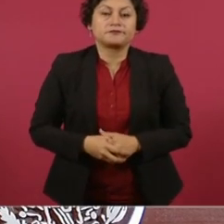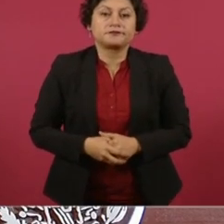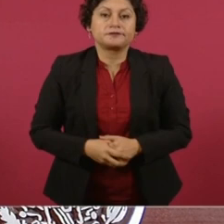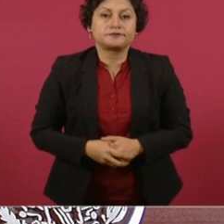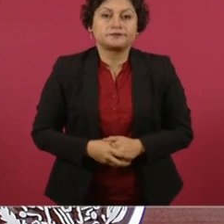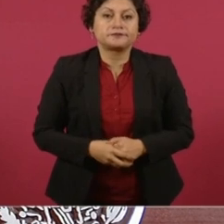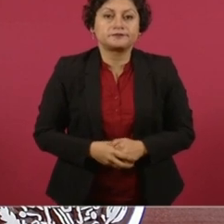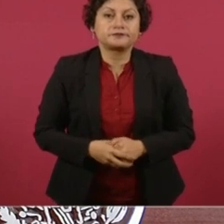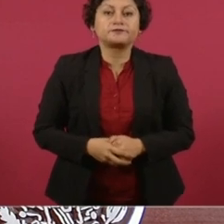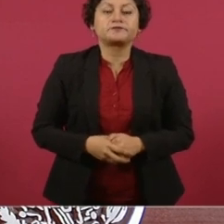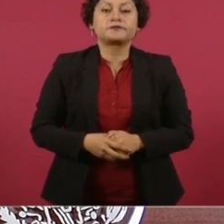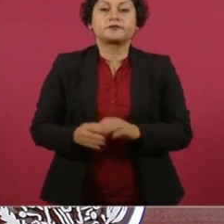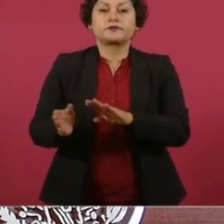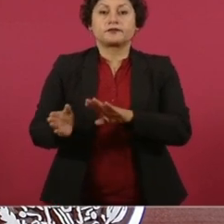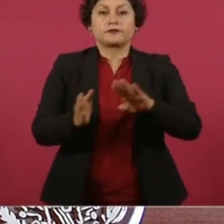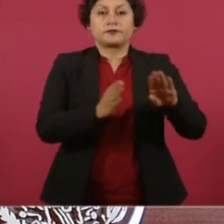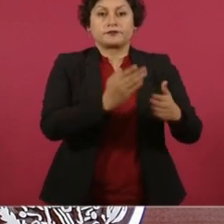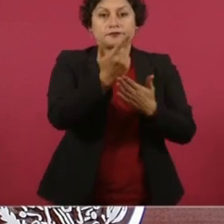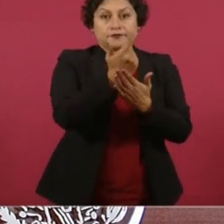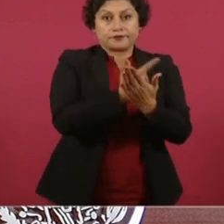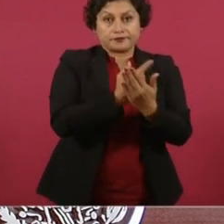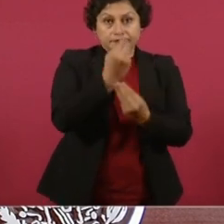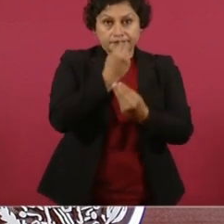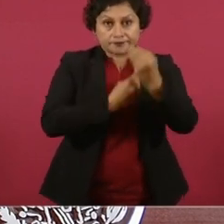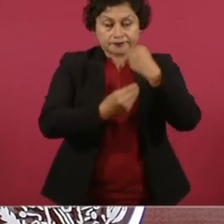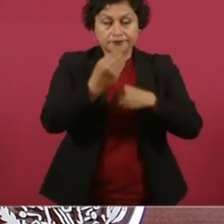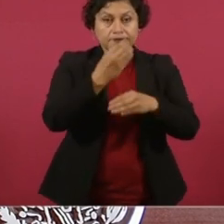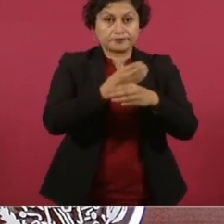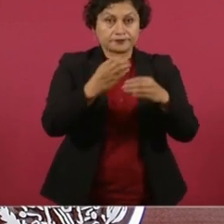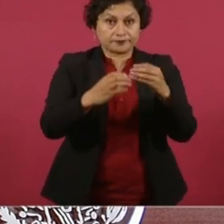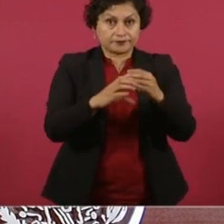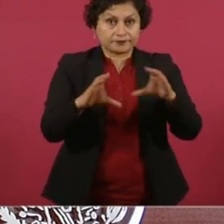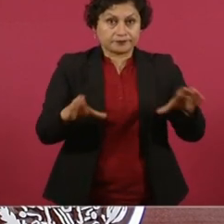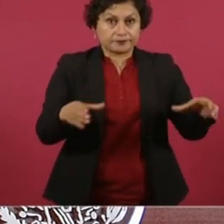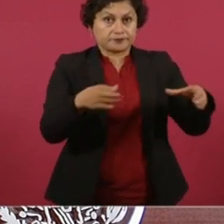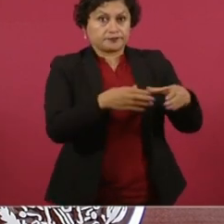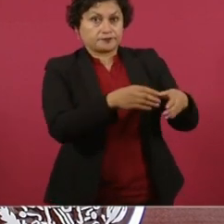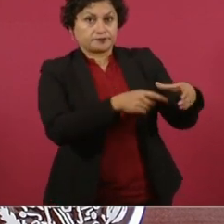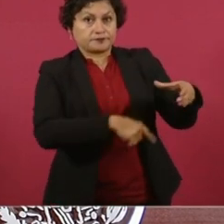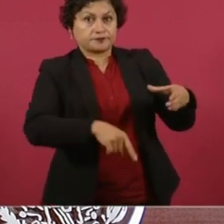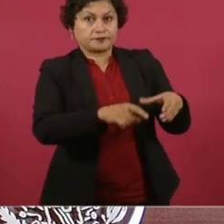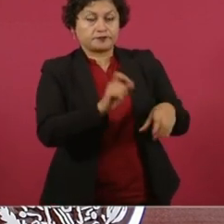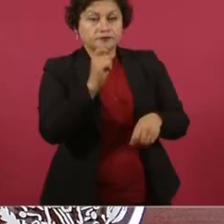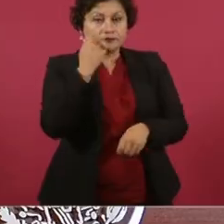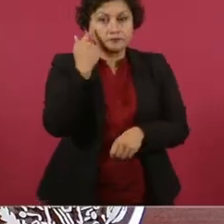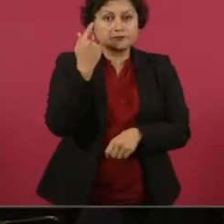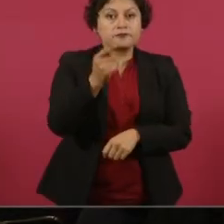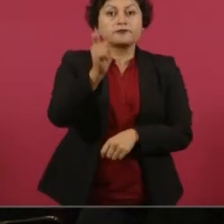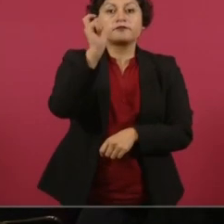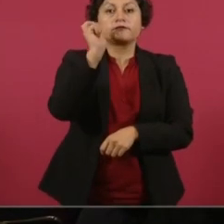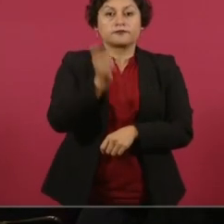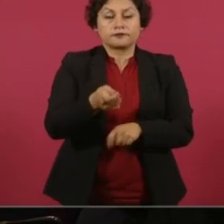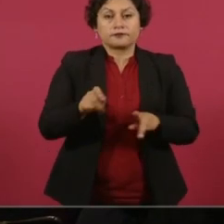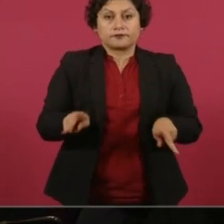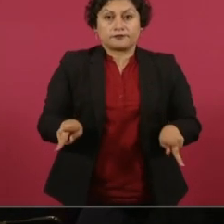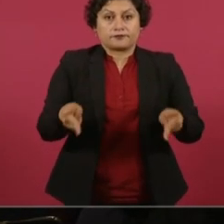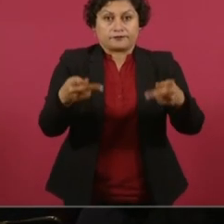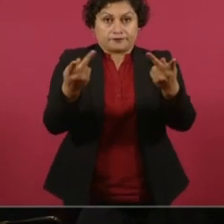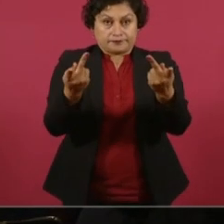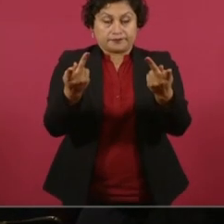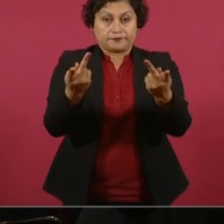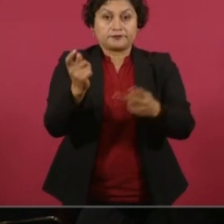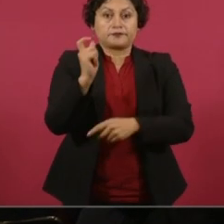Pasando ahora a la canasta básica, aquí podemos ver que ya muy por debajo del índice nacional de precios al consumidor en el rubro de